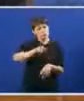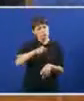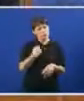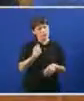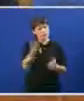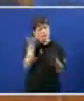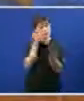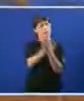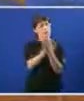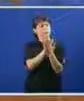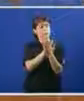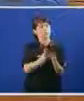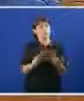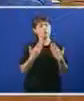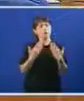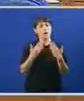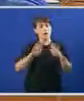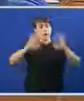grazas, señoría.